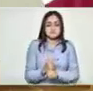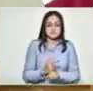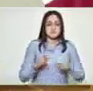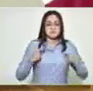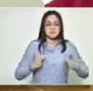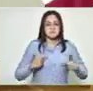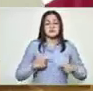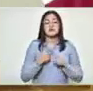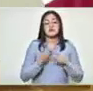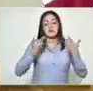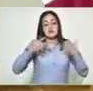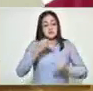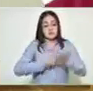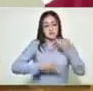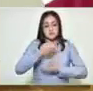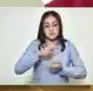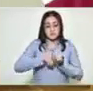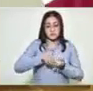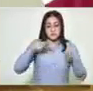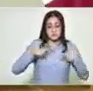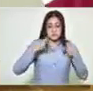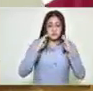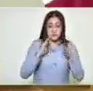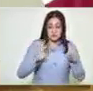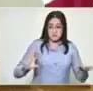Todos quienes estén hablando con delincuentes.